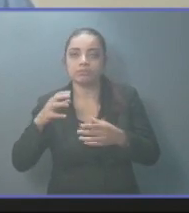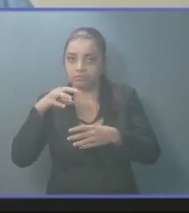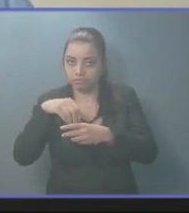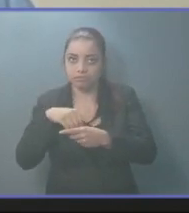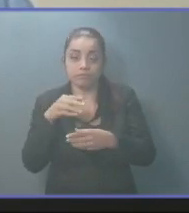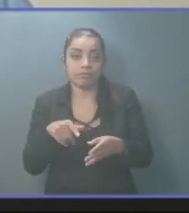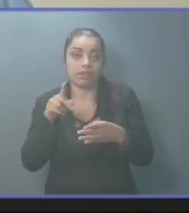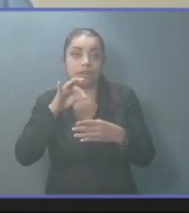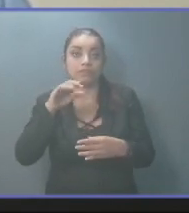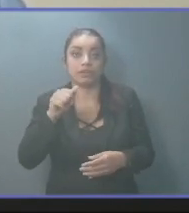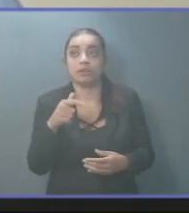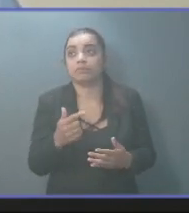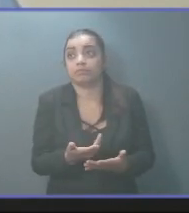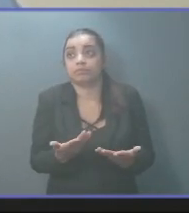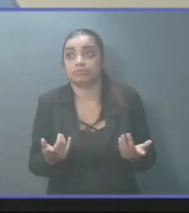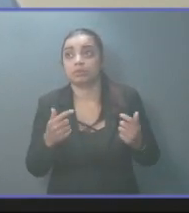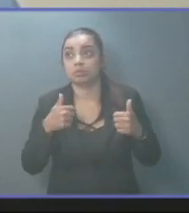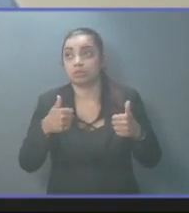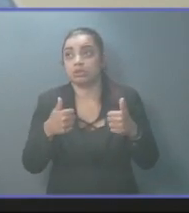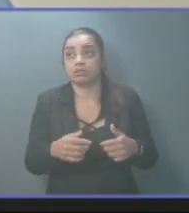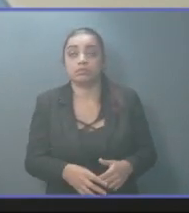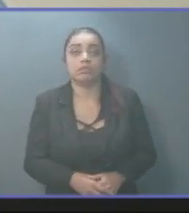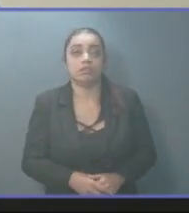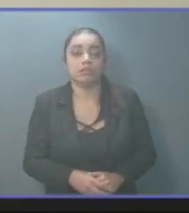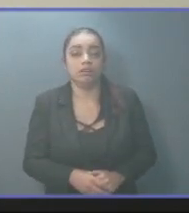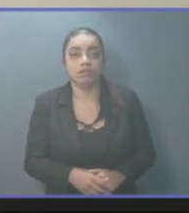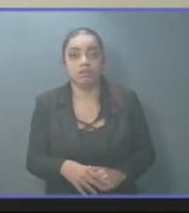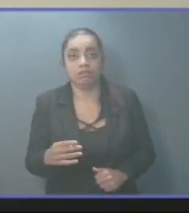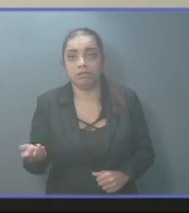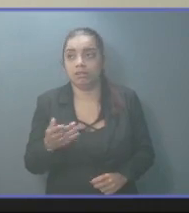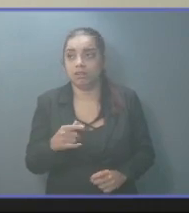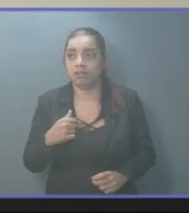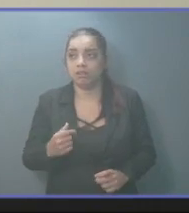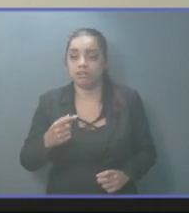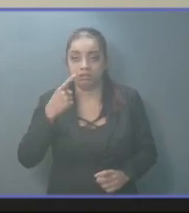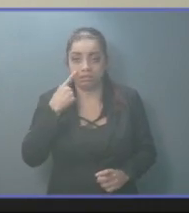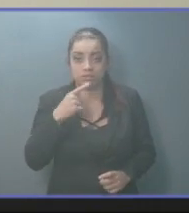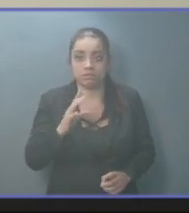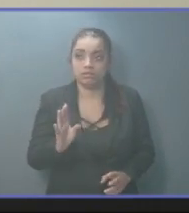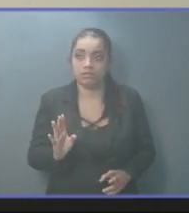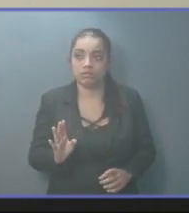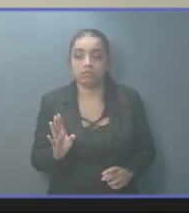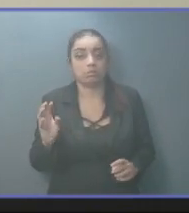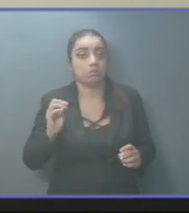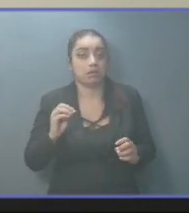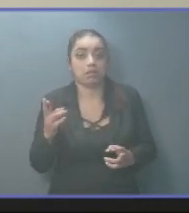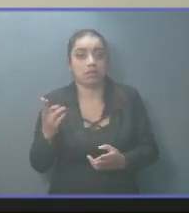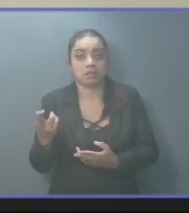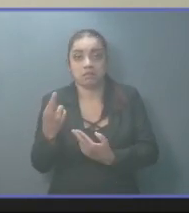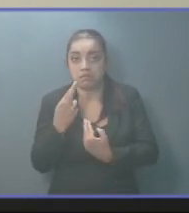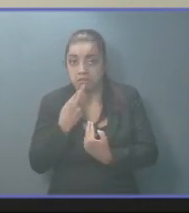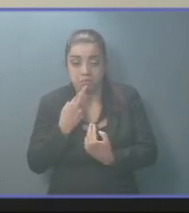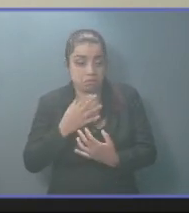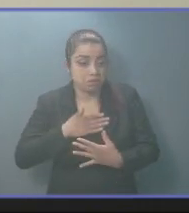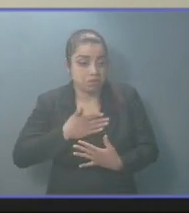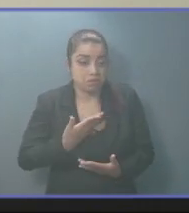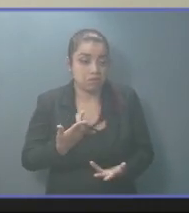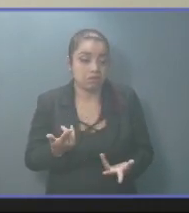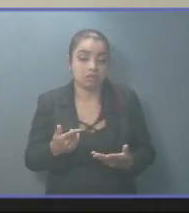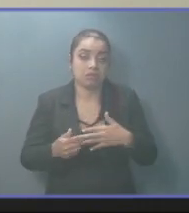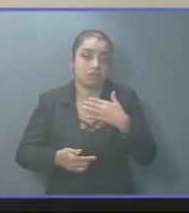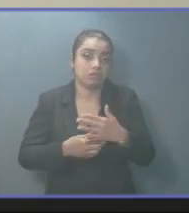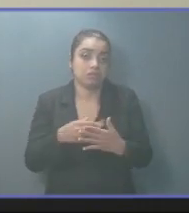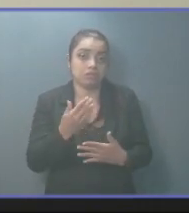pero bueno parece que no hay disposición de decir las